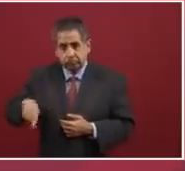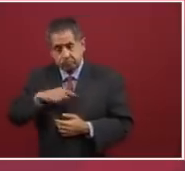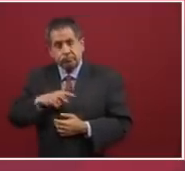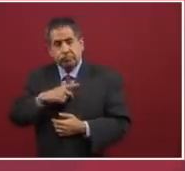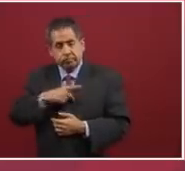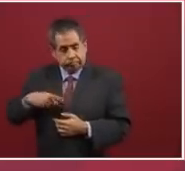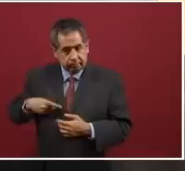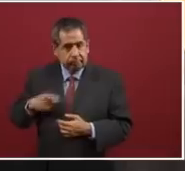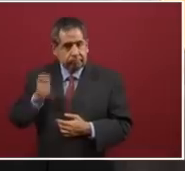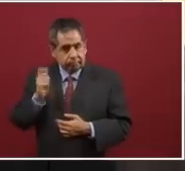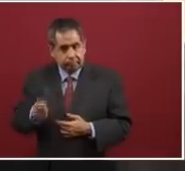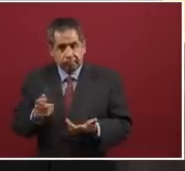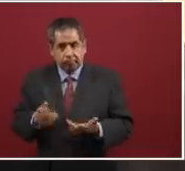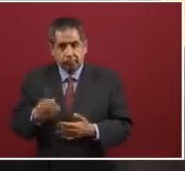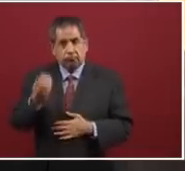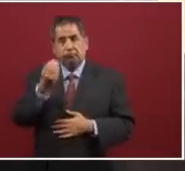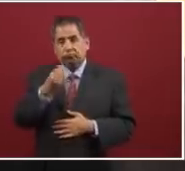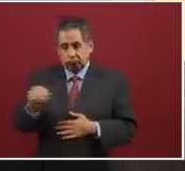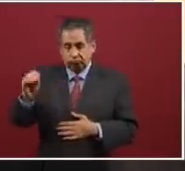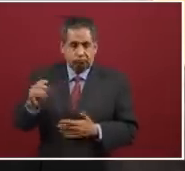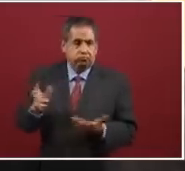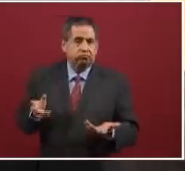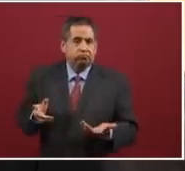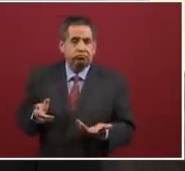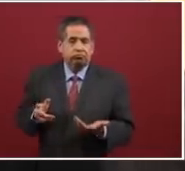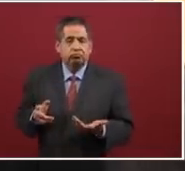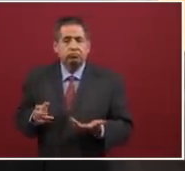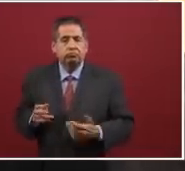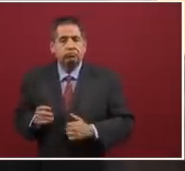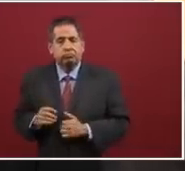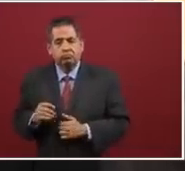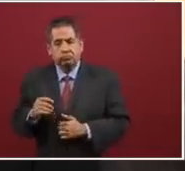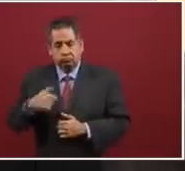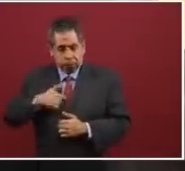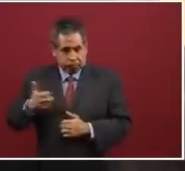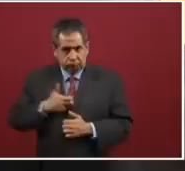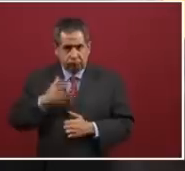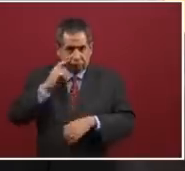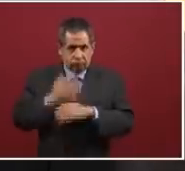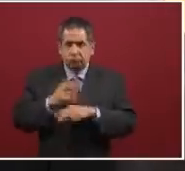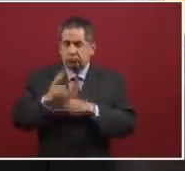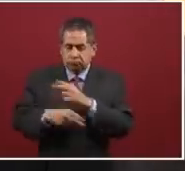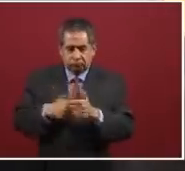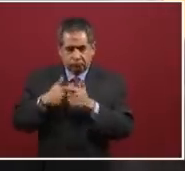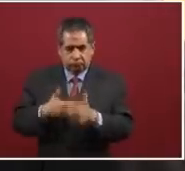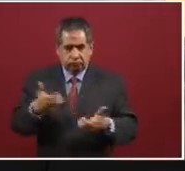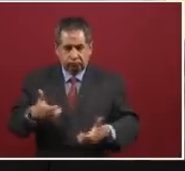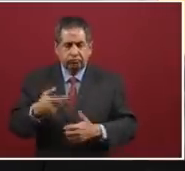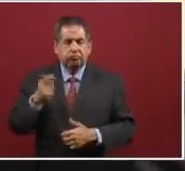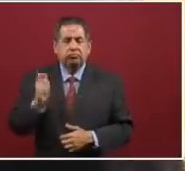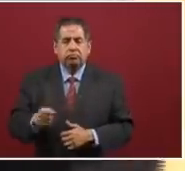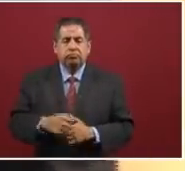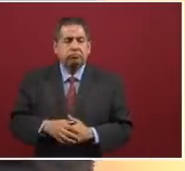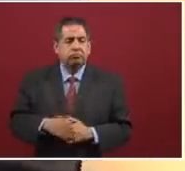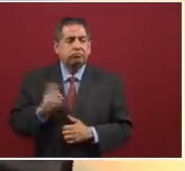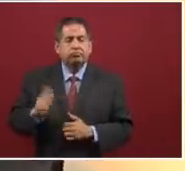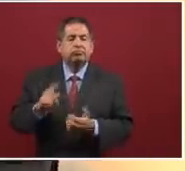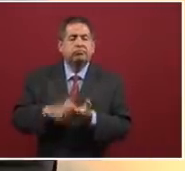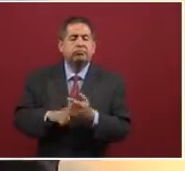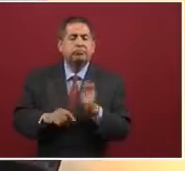tenemos la obligación, y lo he hecho y lo voy a seguir haciendo, de